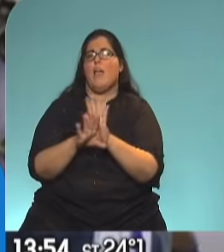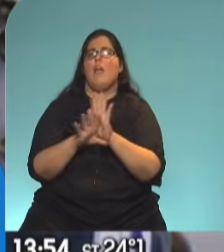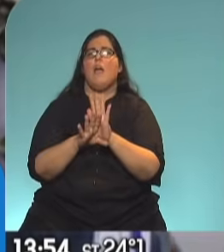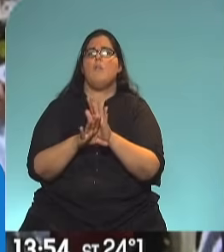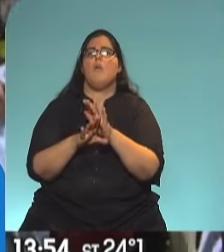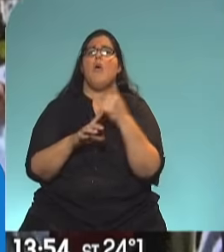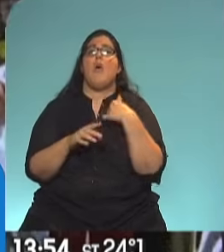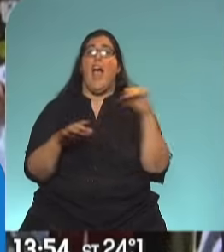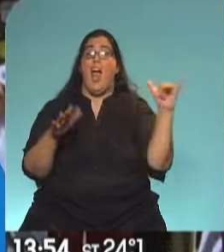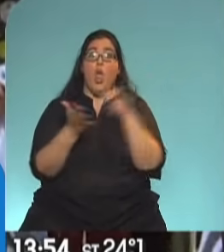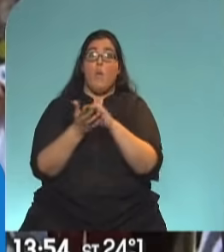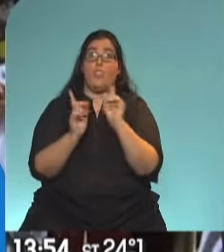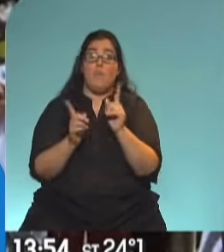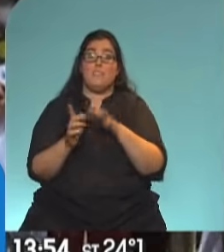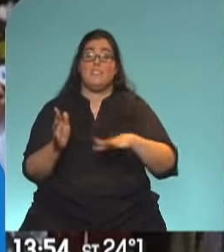este aeropuerto,